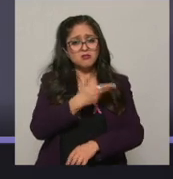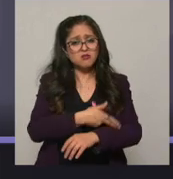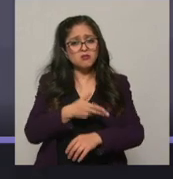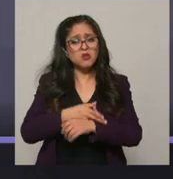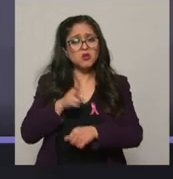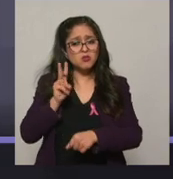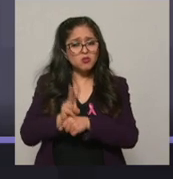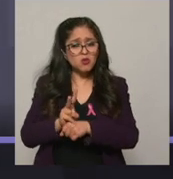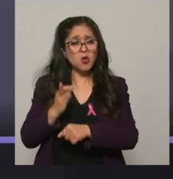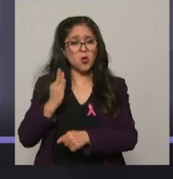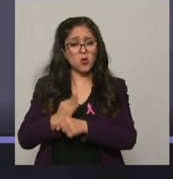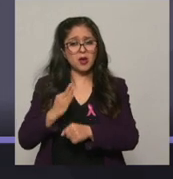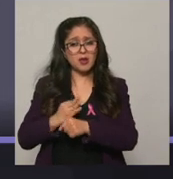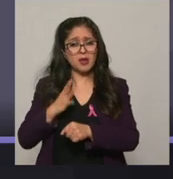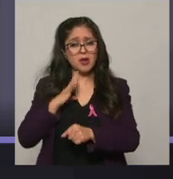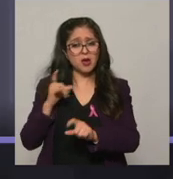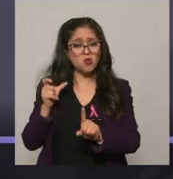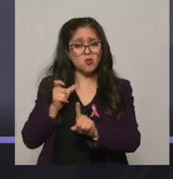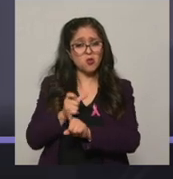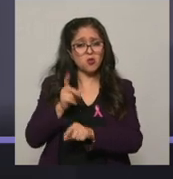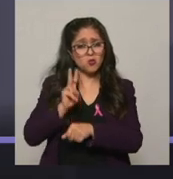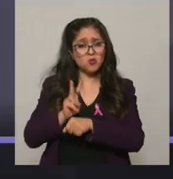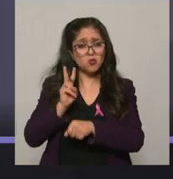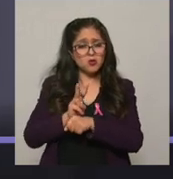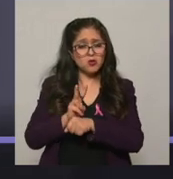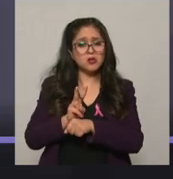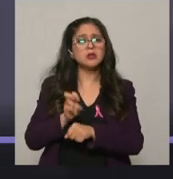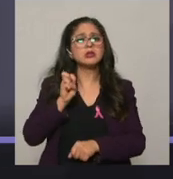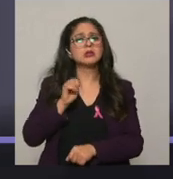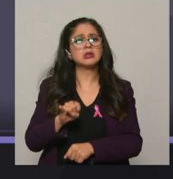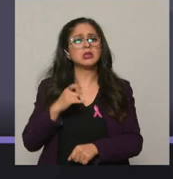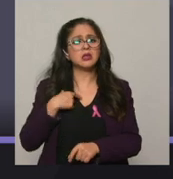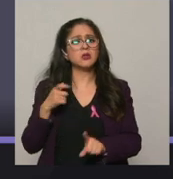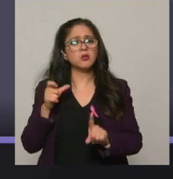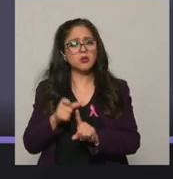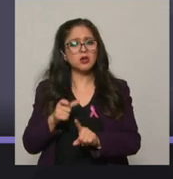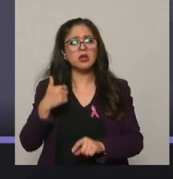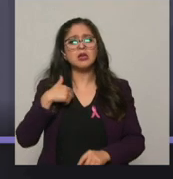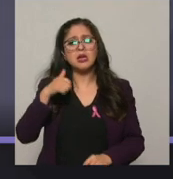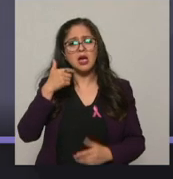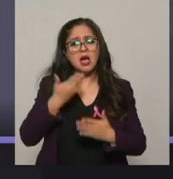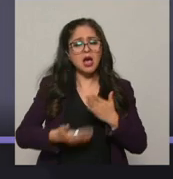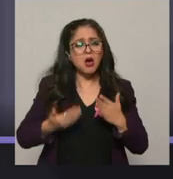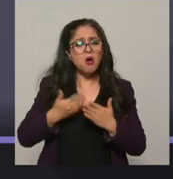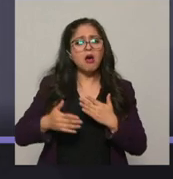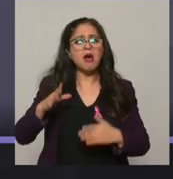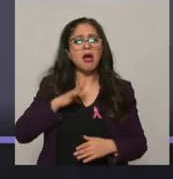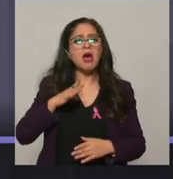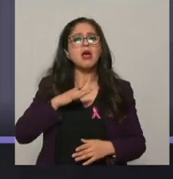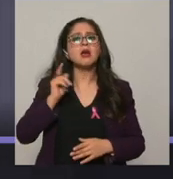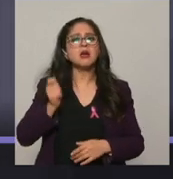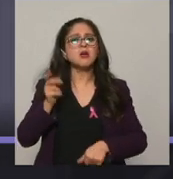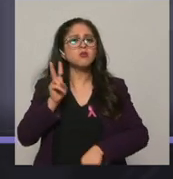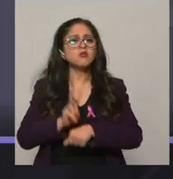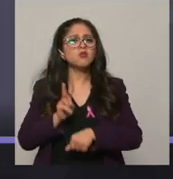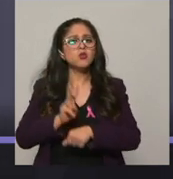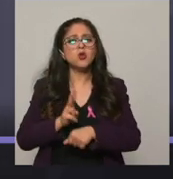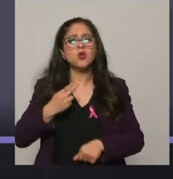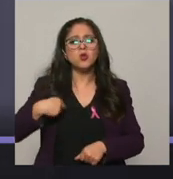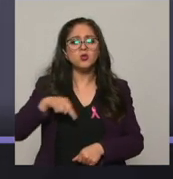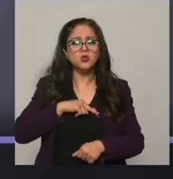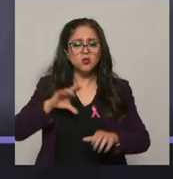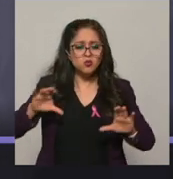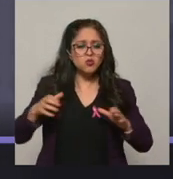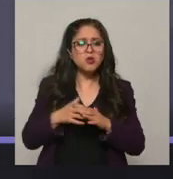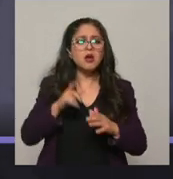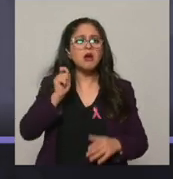¿Tienes escolta en este momento? Sí, ¿Estás vigilada y cuidada? Yo tengo escoltas actualmente, pero algo que hemos estado trabajando con mis